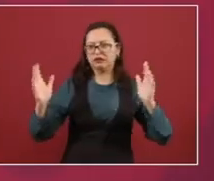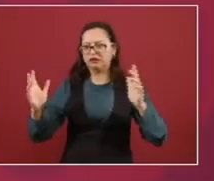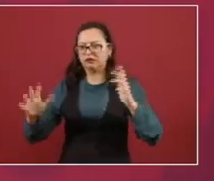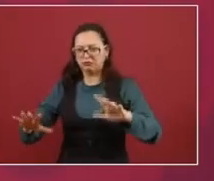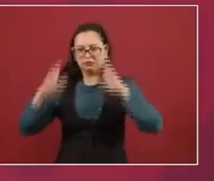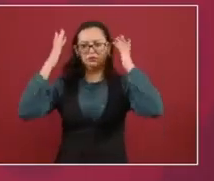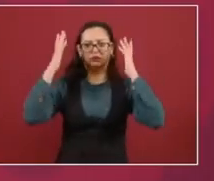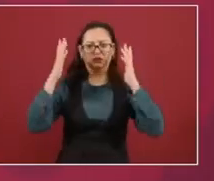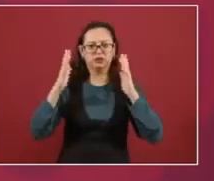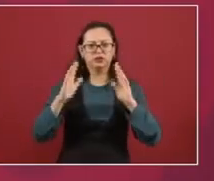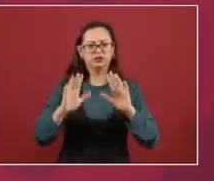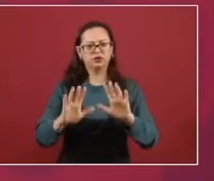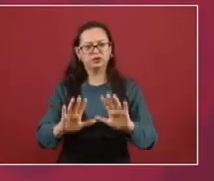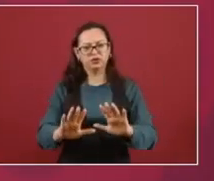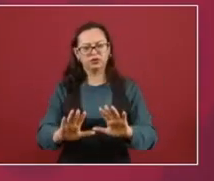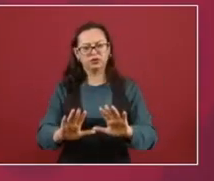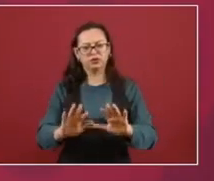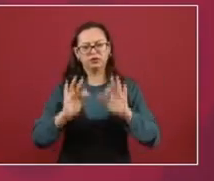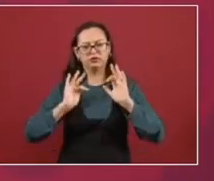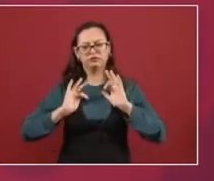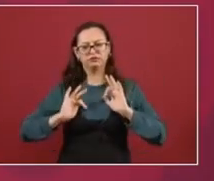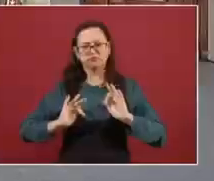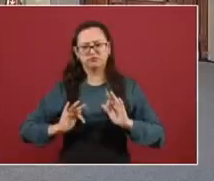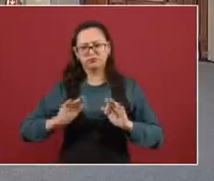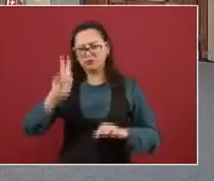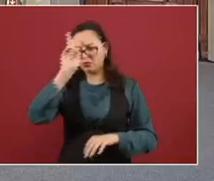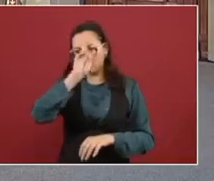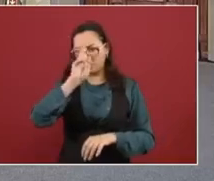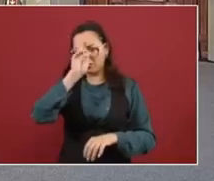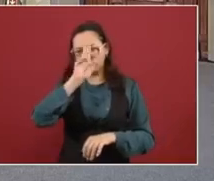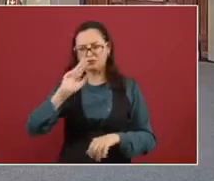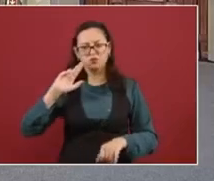y con mucha prudencia, con mucha responsabilidad.